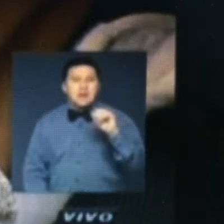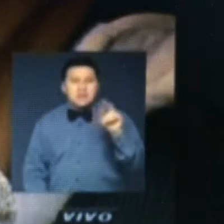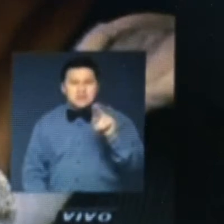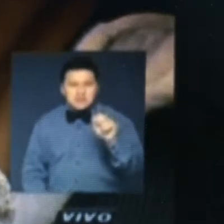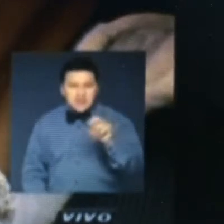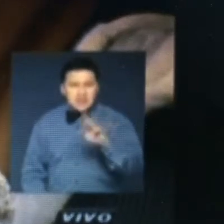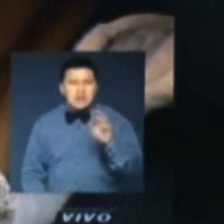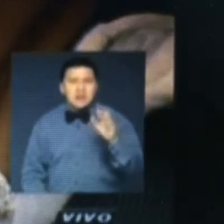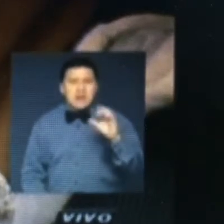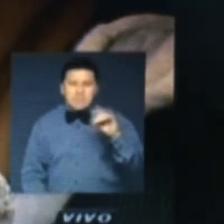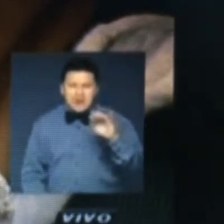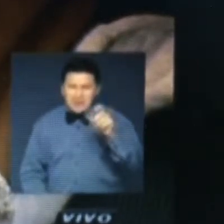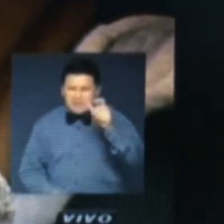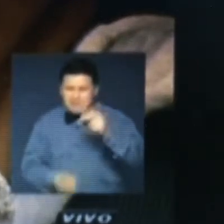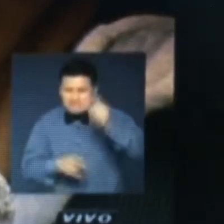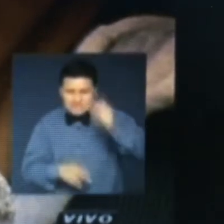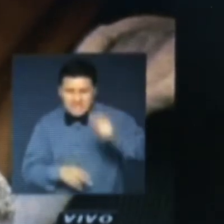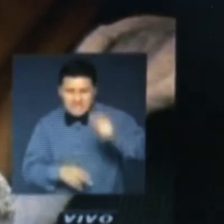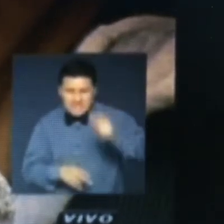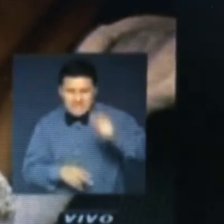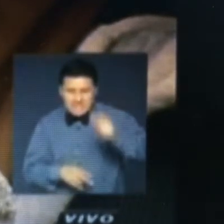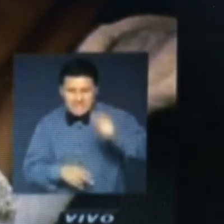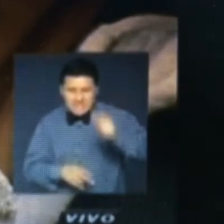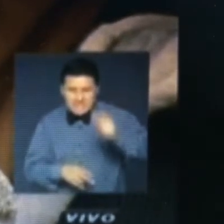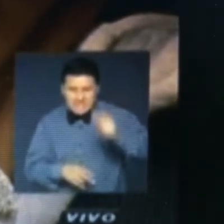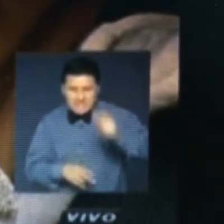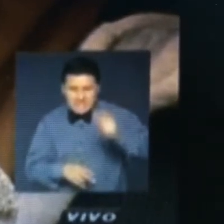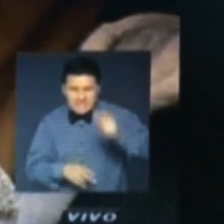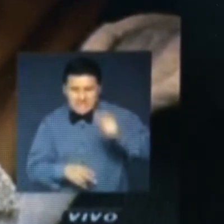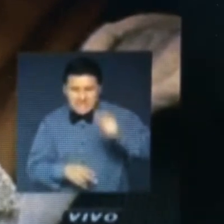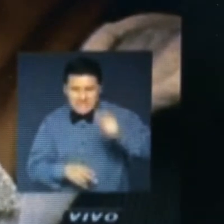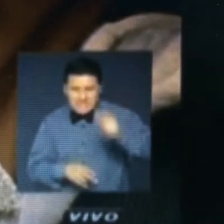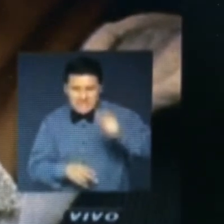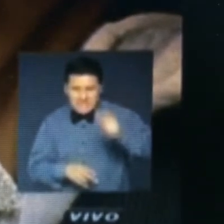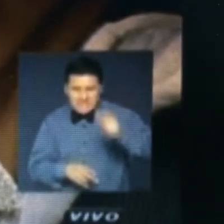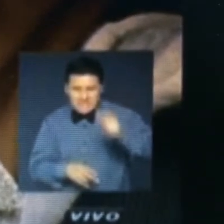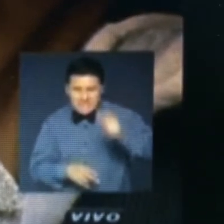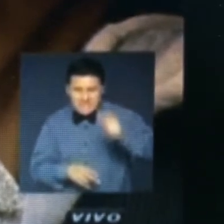Sebastián Camelo, Leonard Zuluaga.